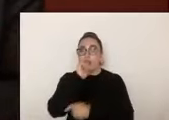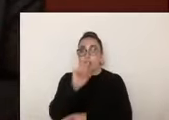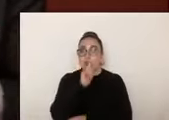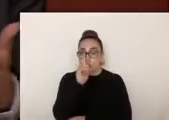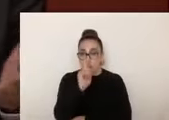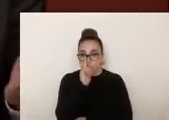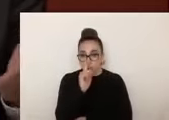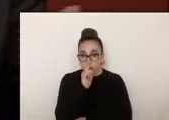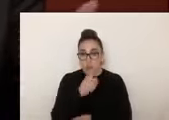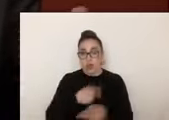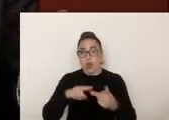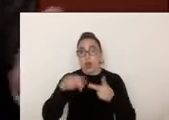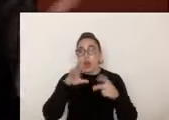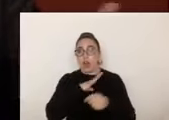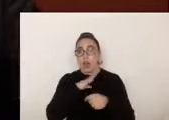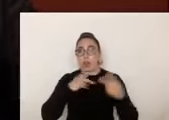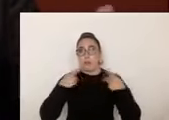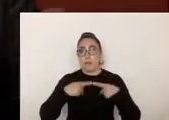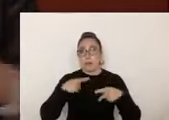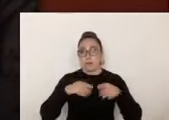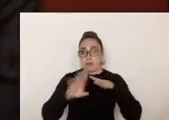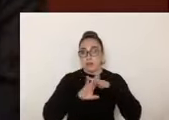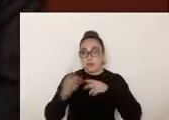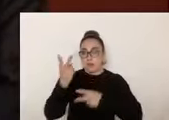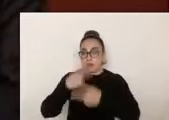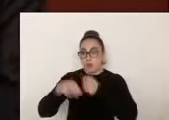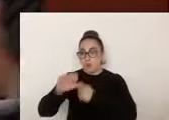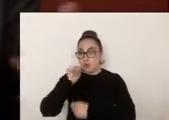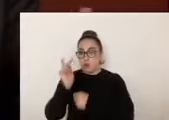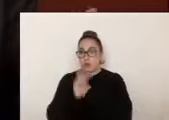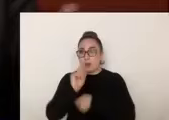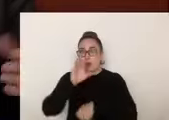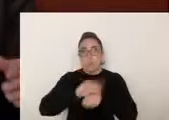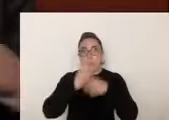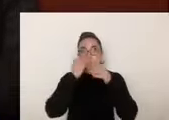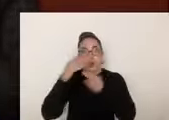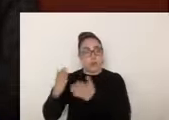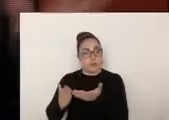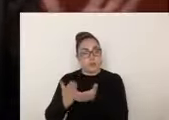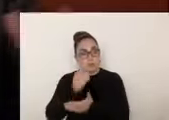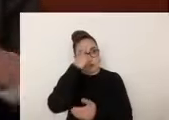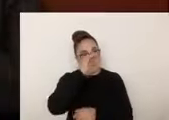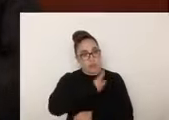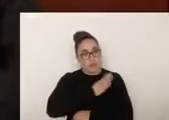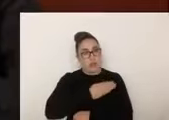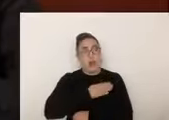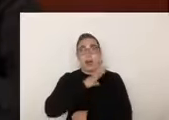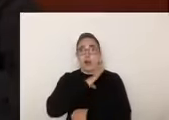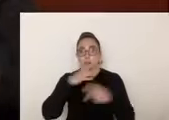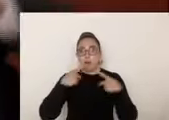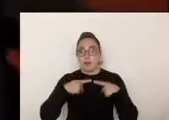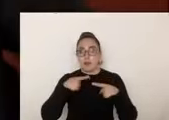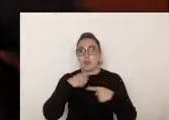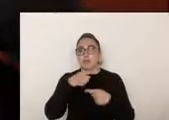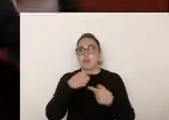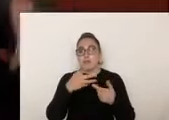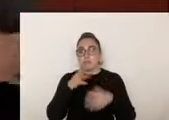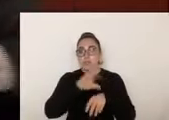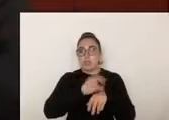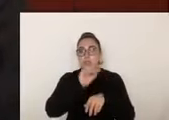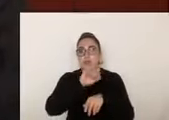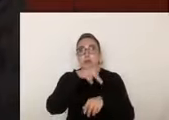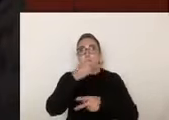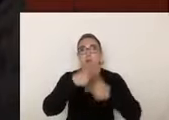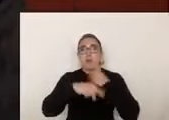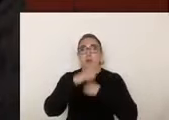Hay emigrantes denominados ilegales, personas que no tienen permiso de residencia en España, y personas que sí lo tienen, están todos sin electricidad. Tenemos un procedimiento